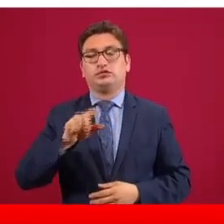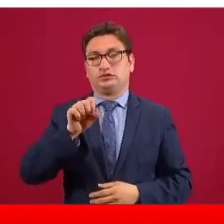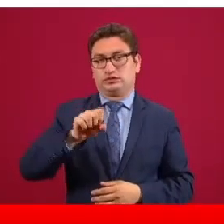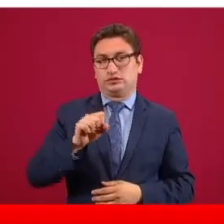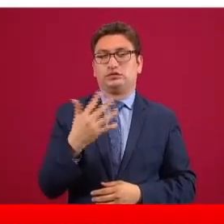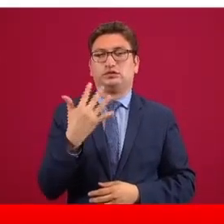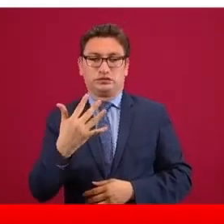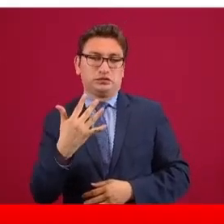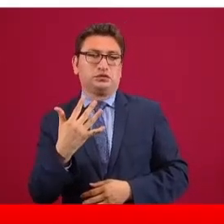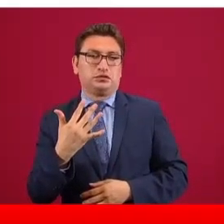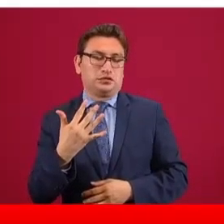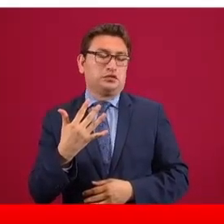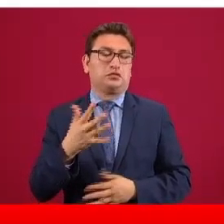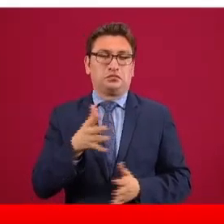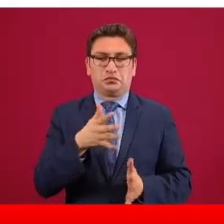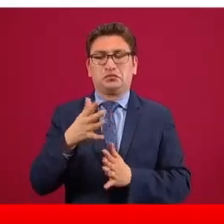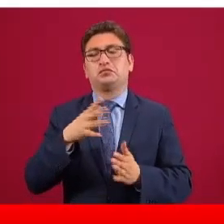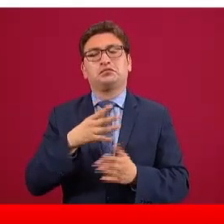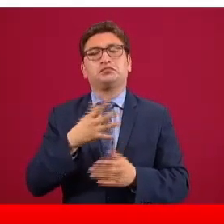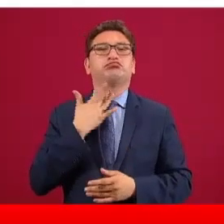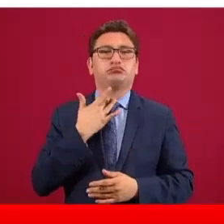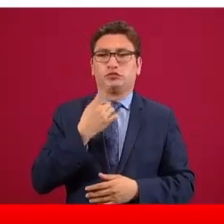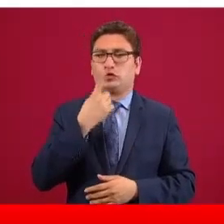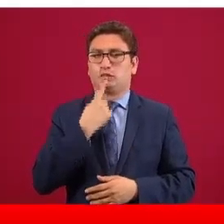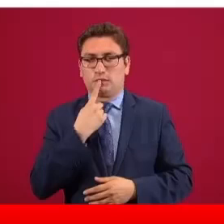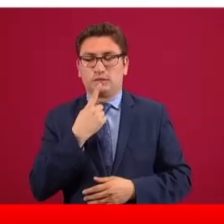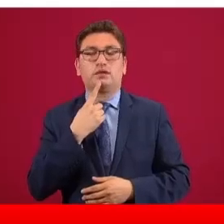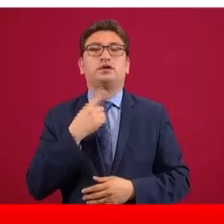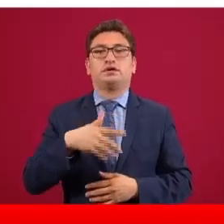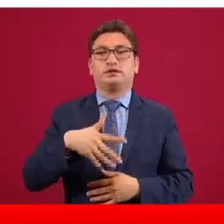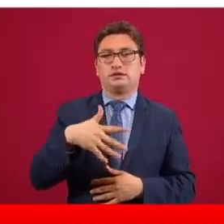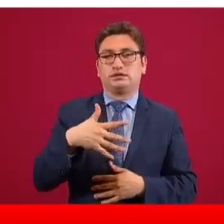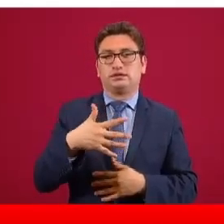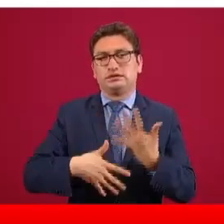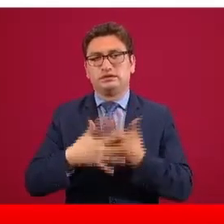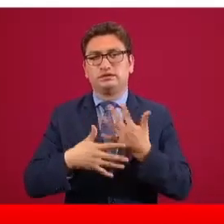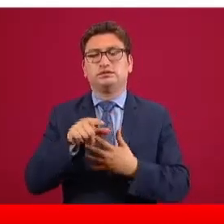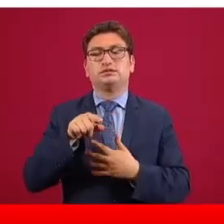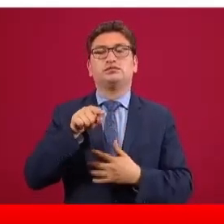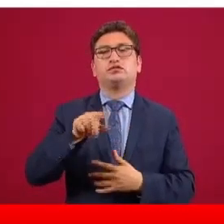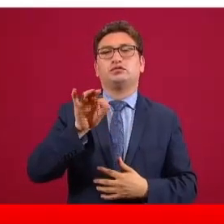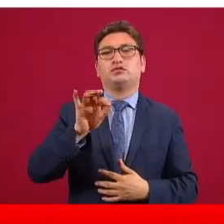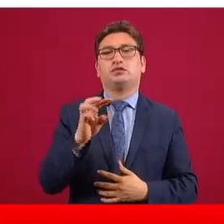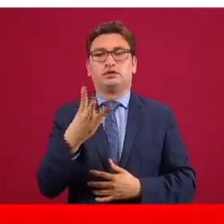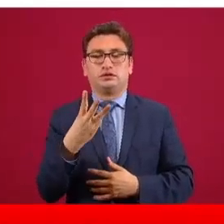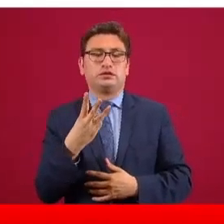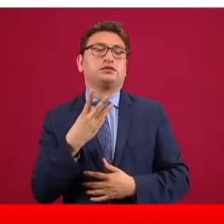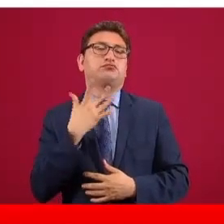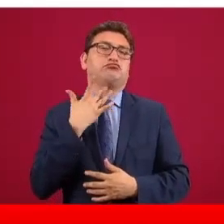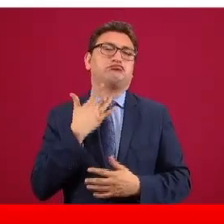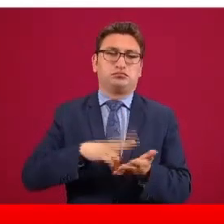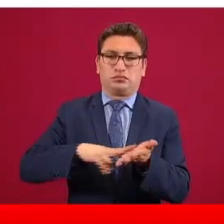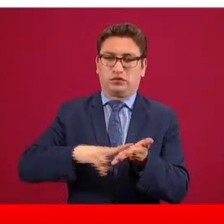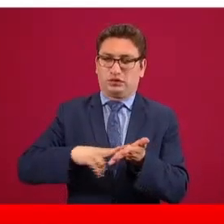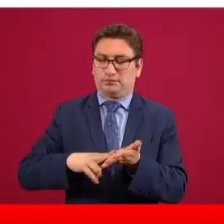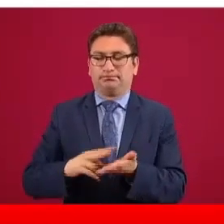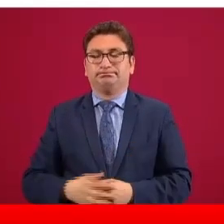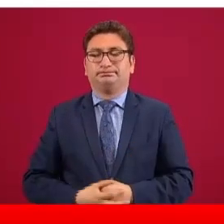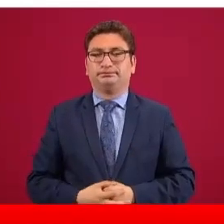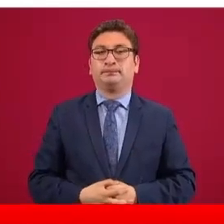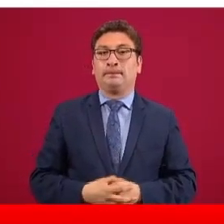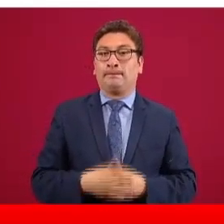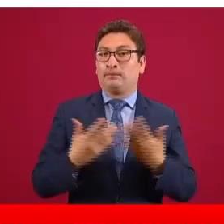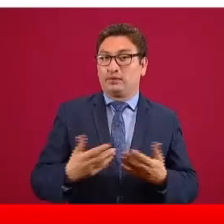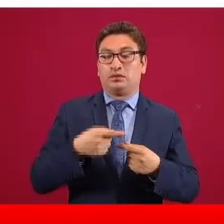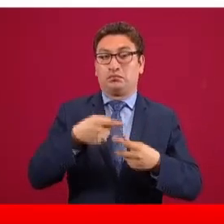65 centavos el promedio de la premium y 15 pesos con 43 centavos el promedio de la regular.